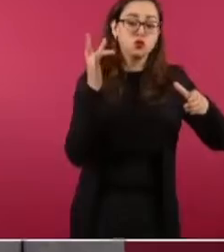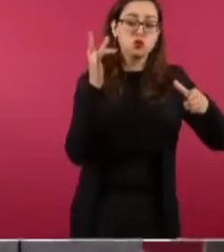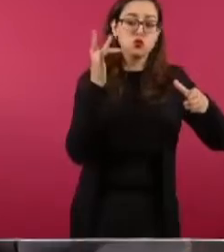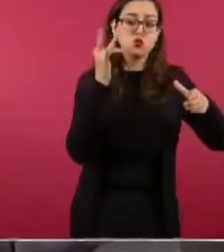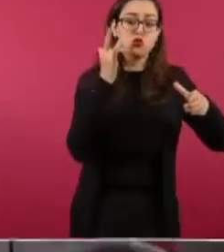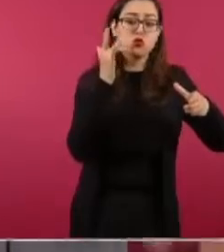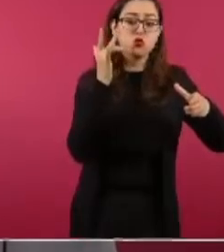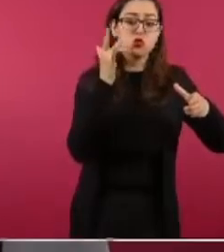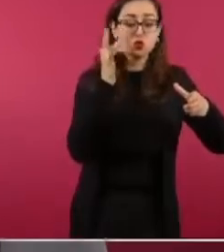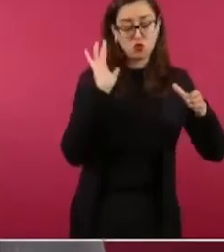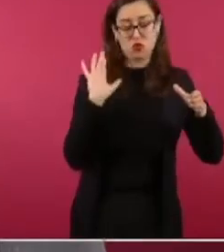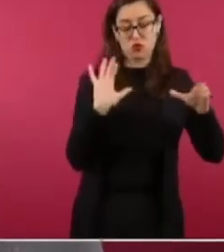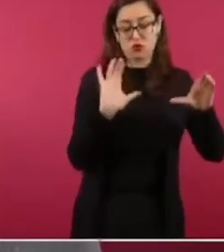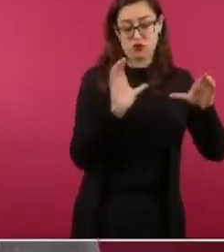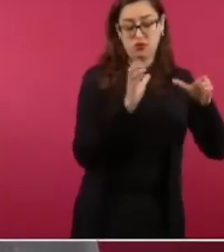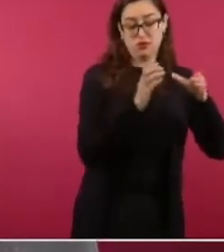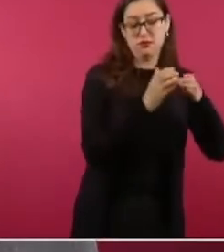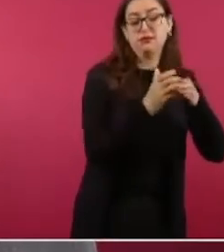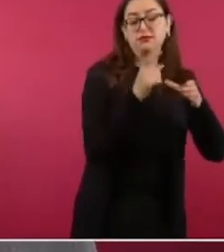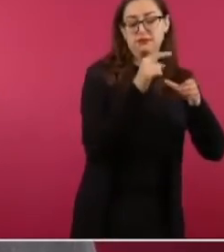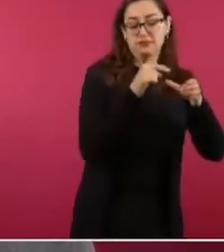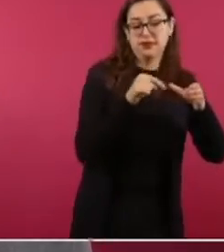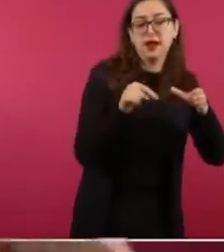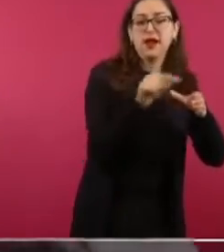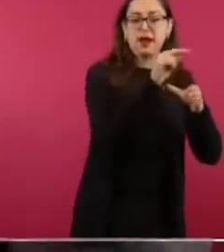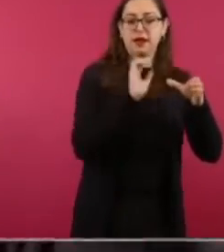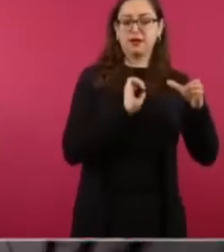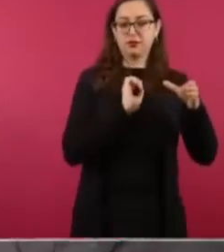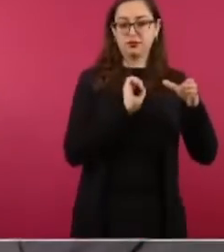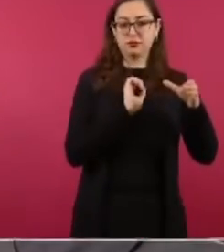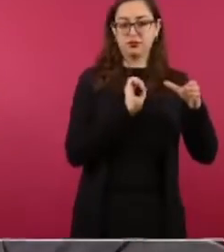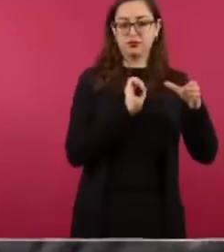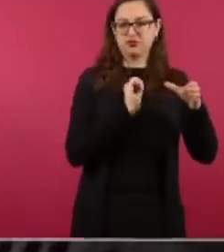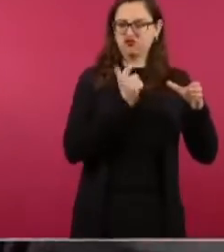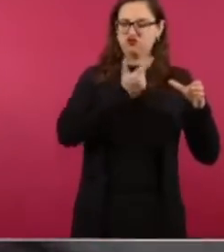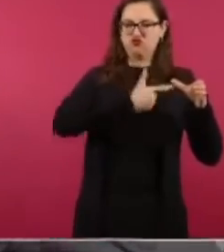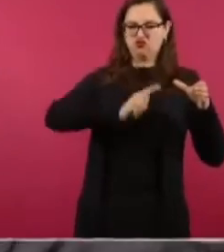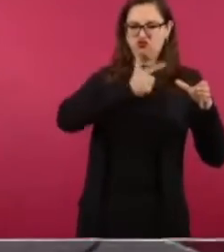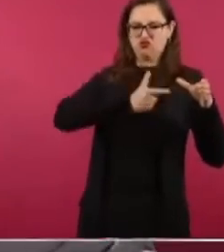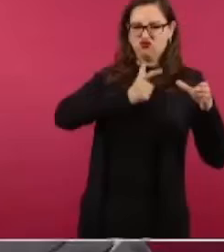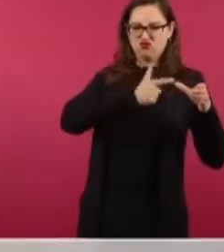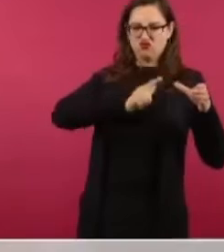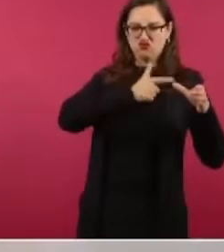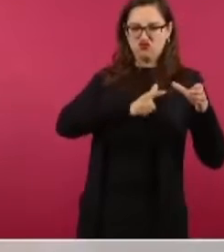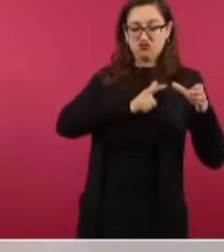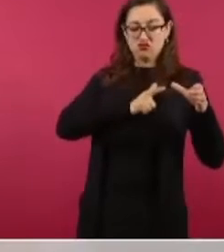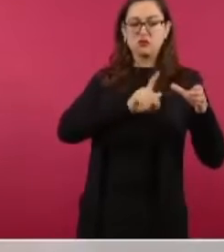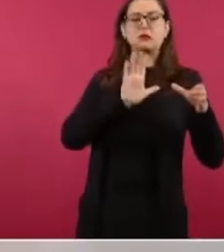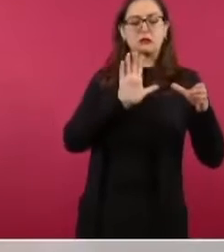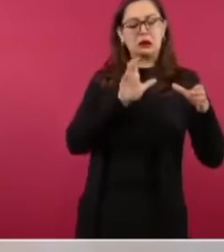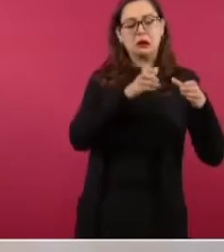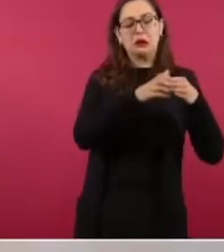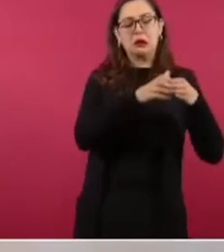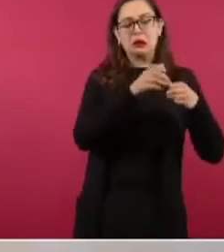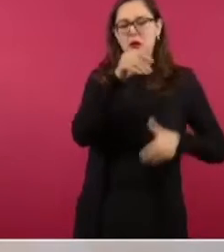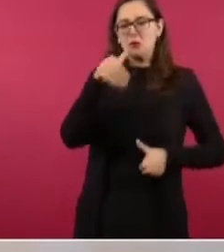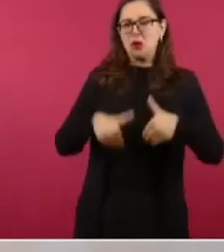entre comillas, pero la gente